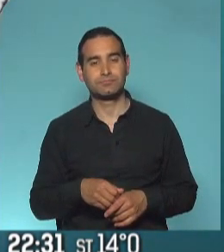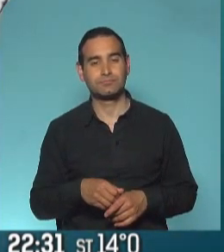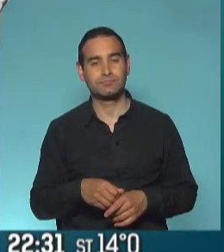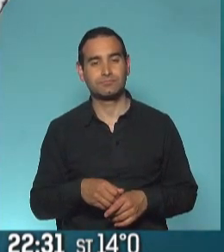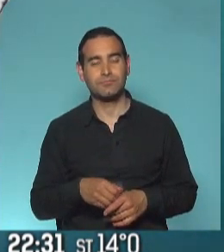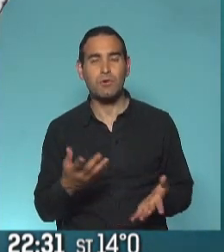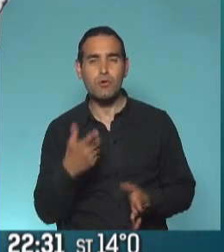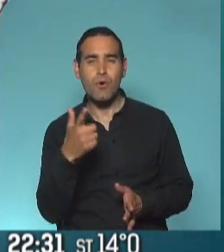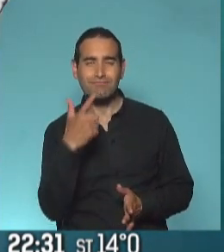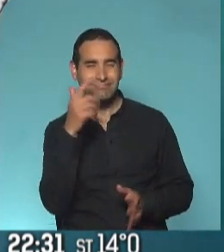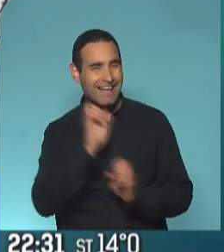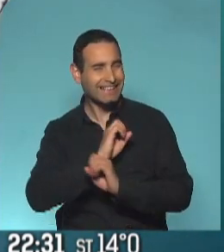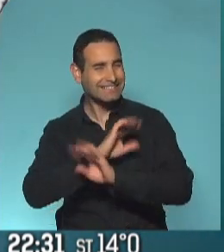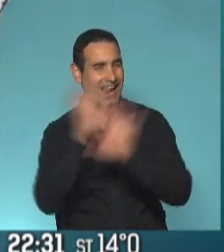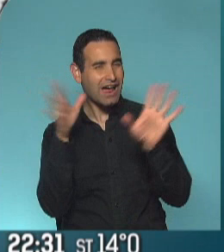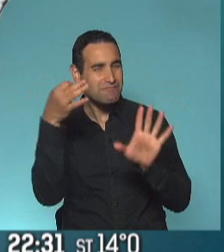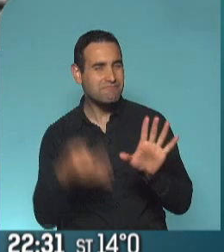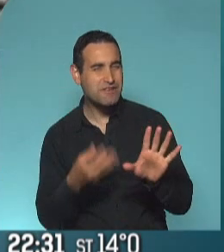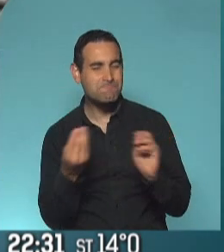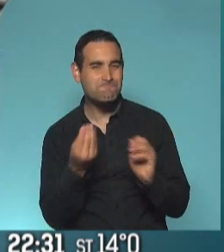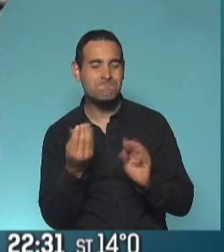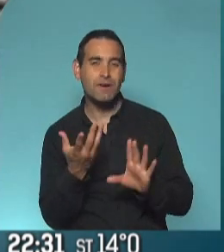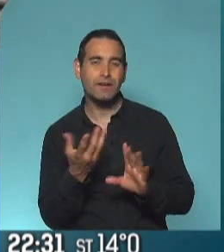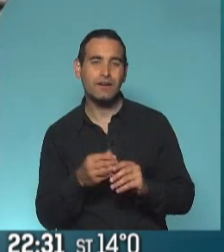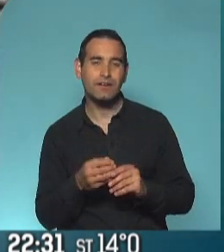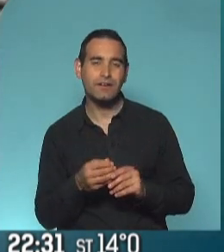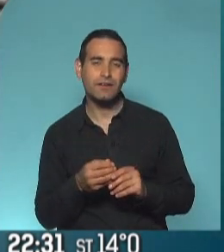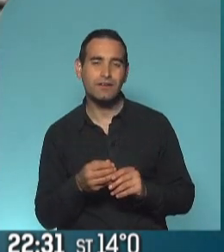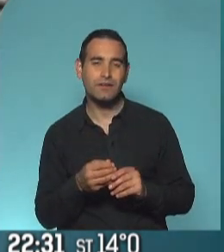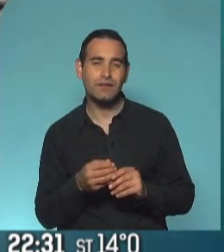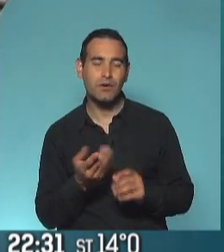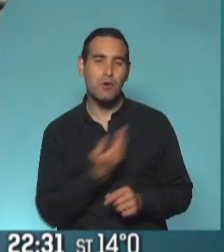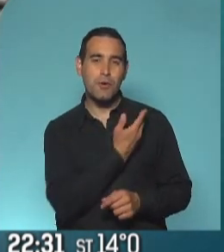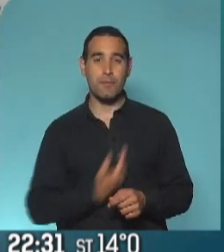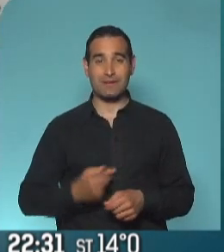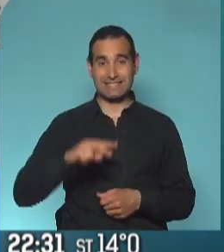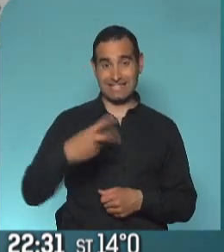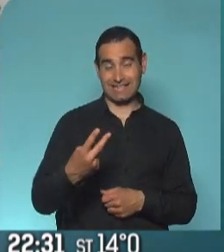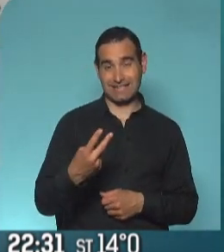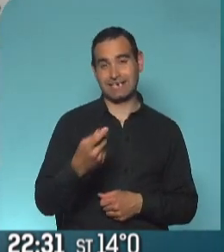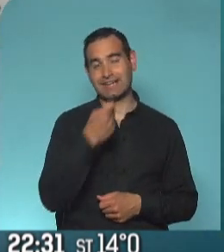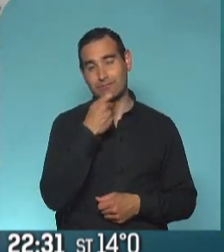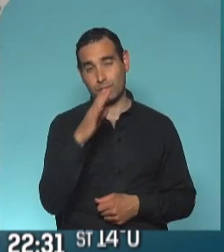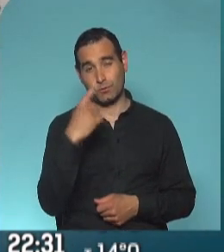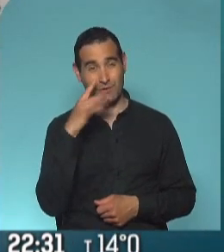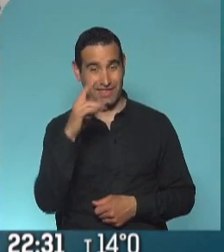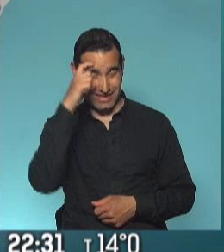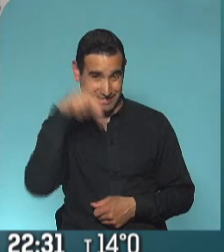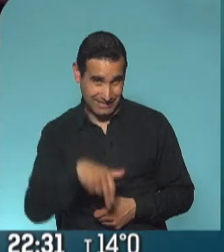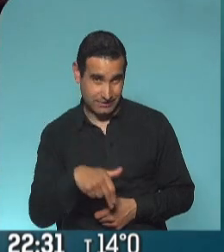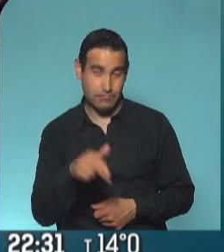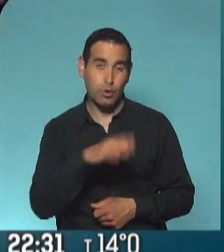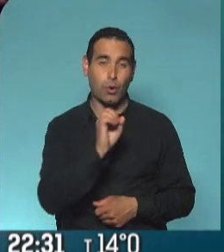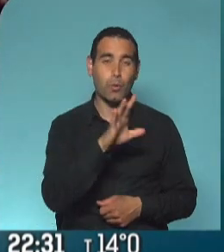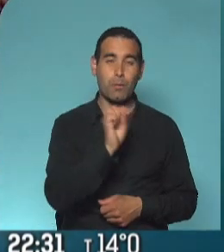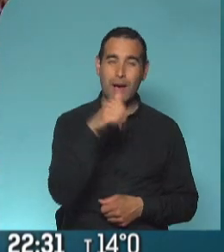muy claro y muy transparente el hecho de que un vicepresidente, en este caso Biden, y Barack